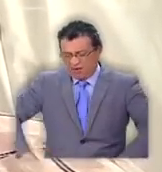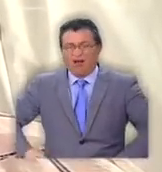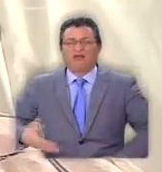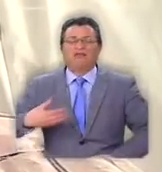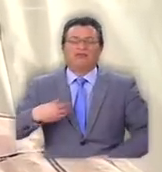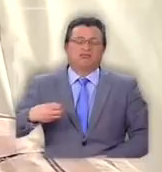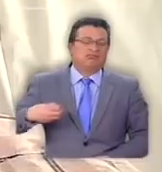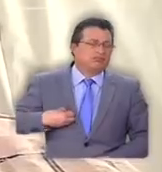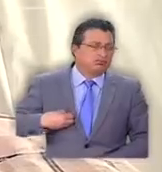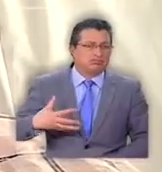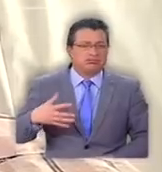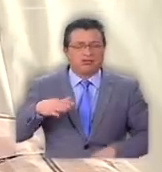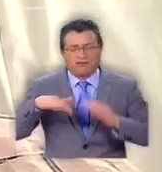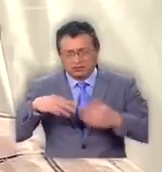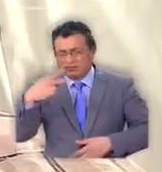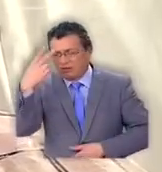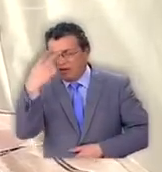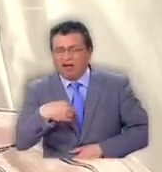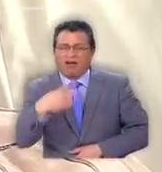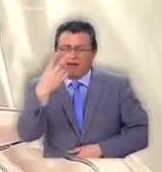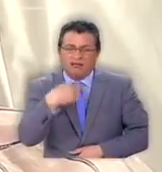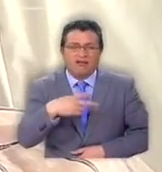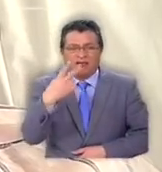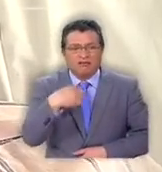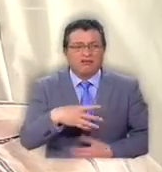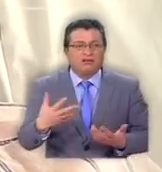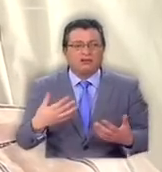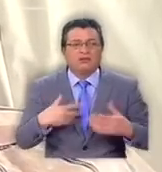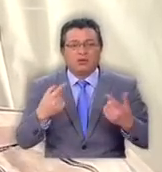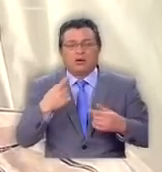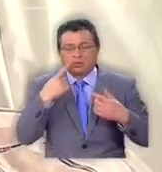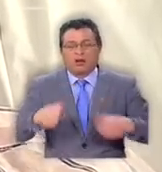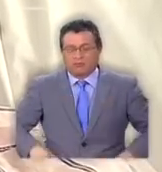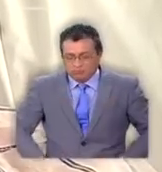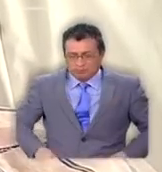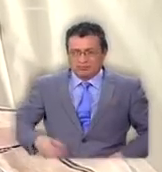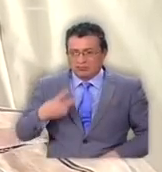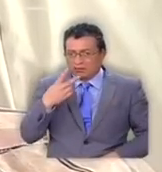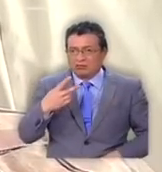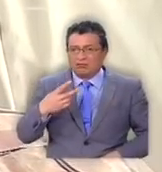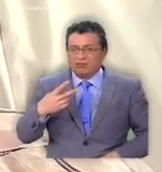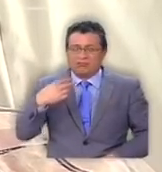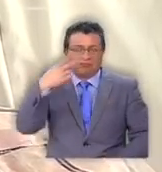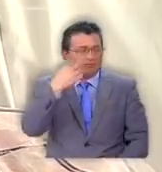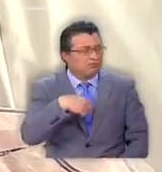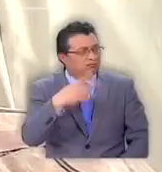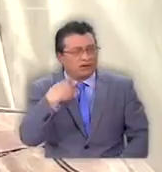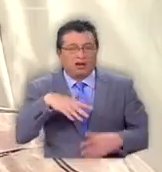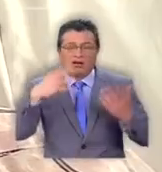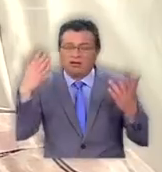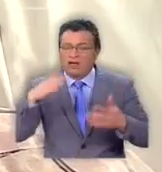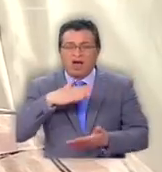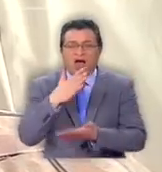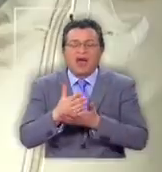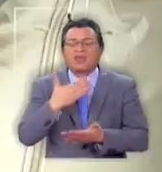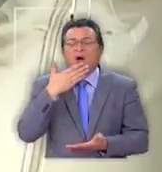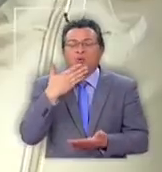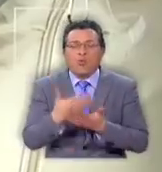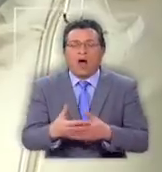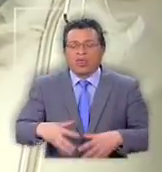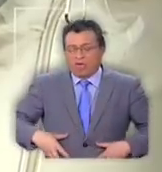triste. Muchas veces lloráis en el probador y decís, chuta, ¿cuándo esto se va a